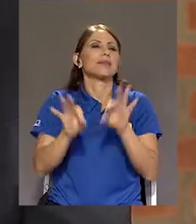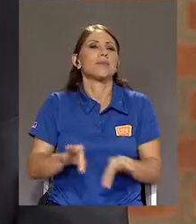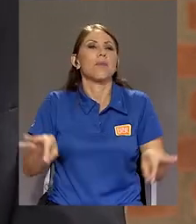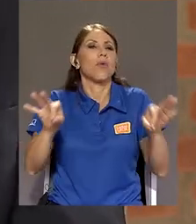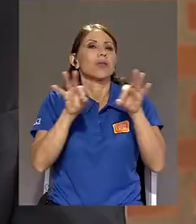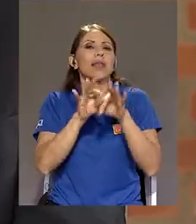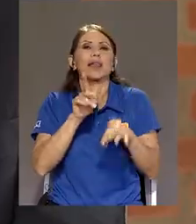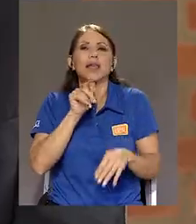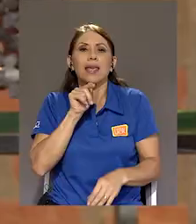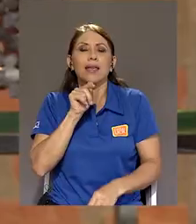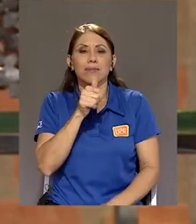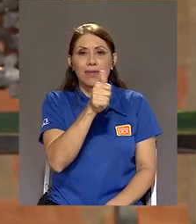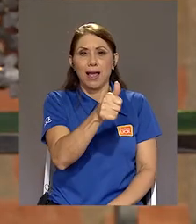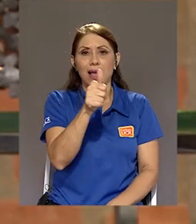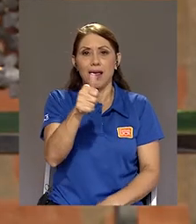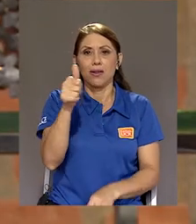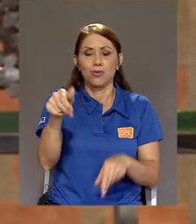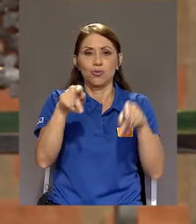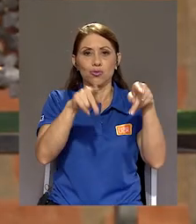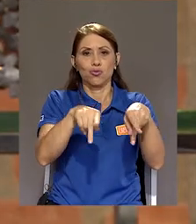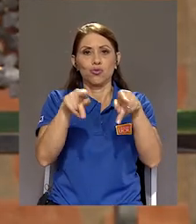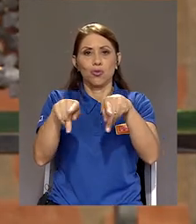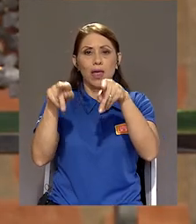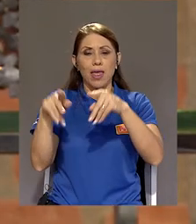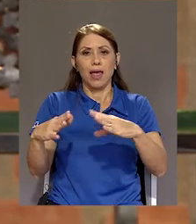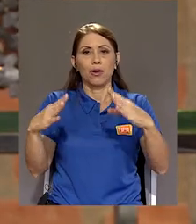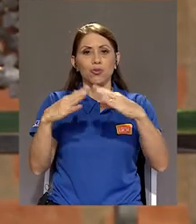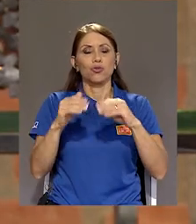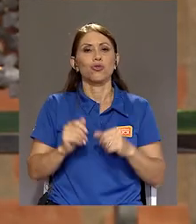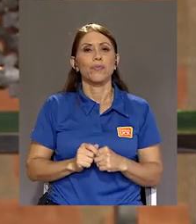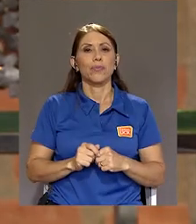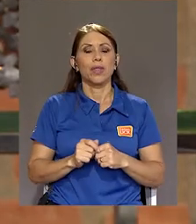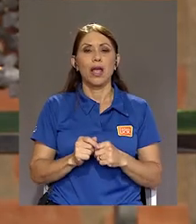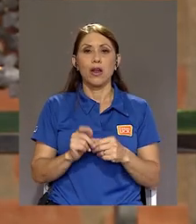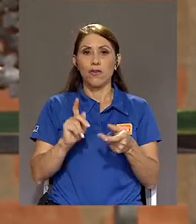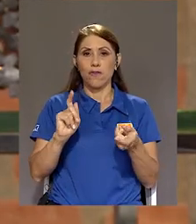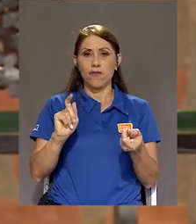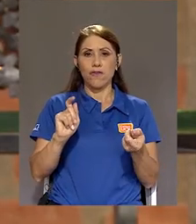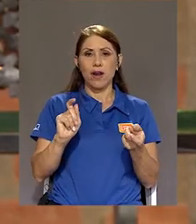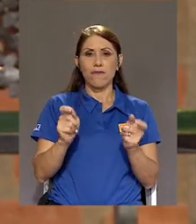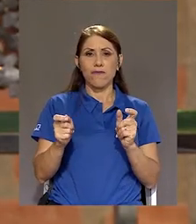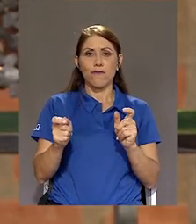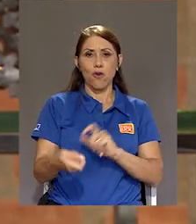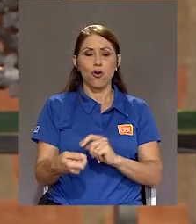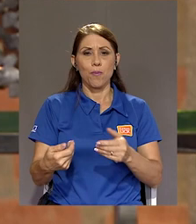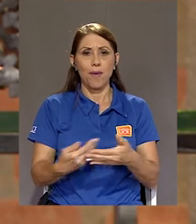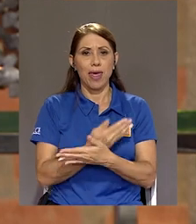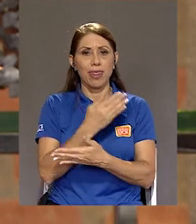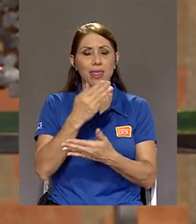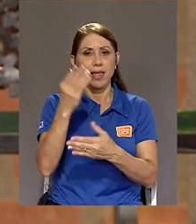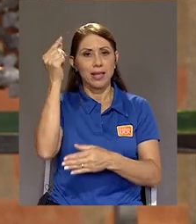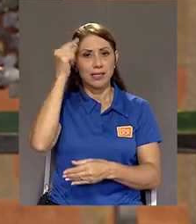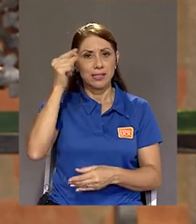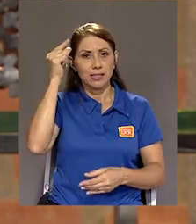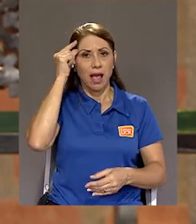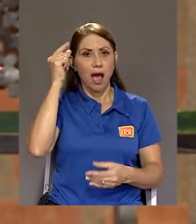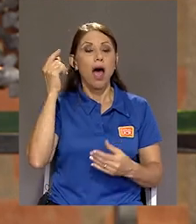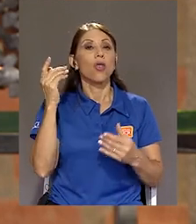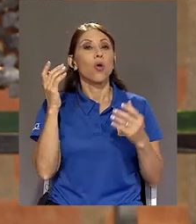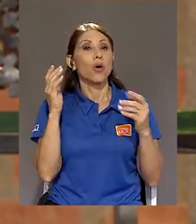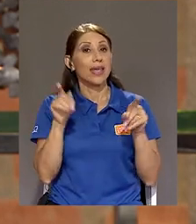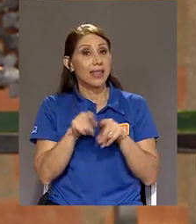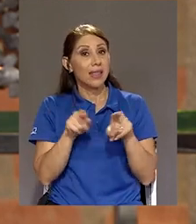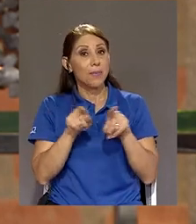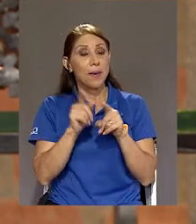¿verdad? Que es lo esencial. Reforma el Estado y las preocupaciones que hay alrededor de cómo